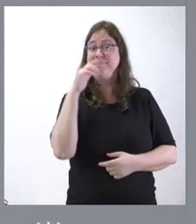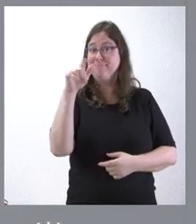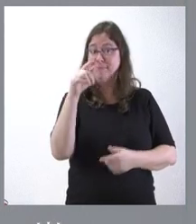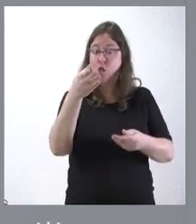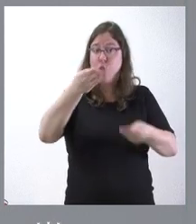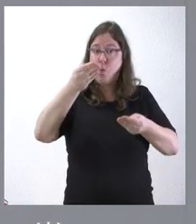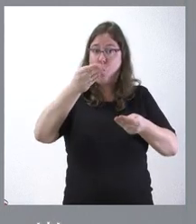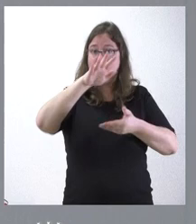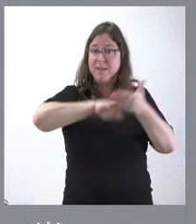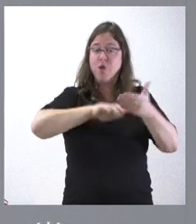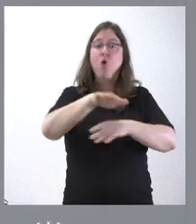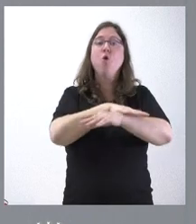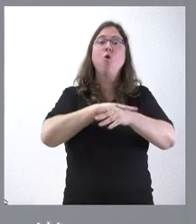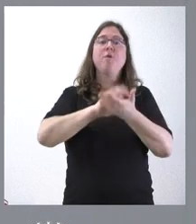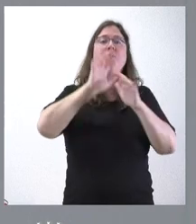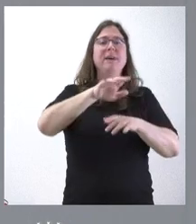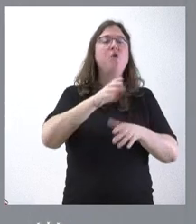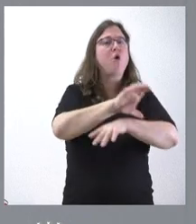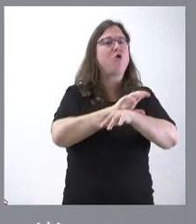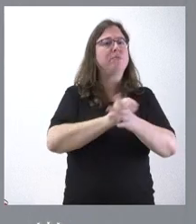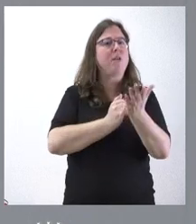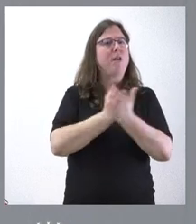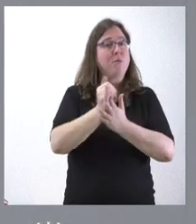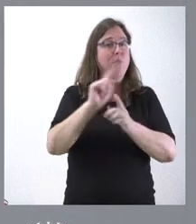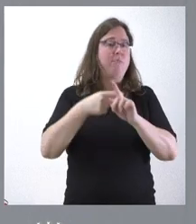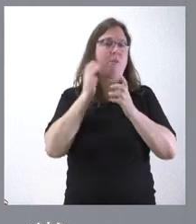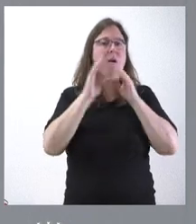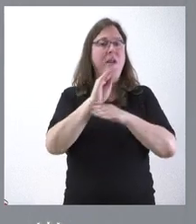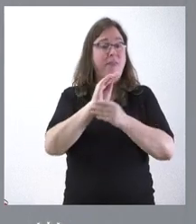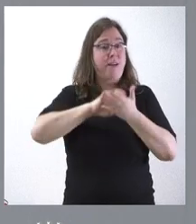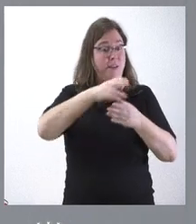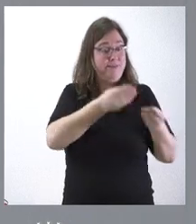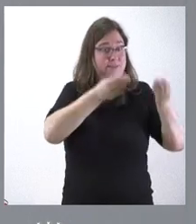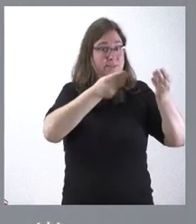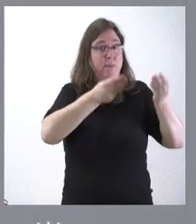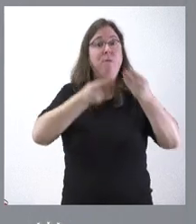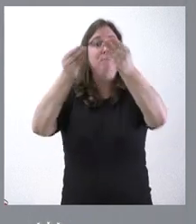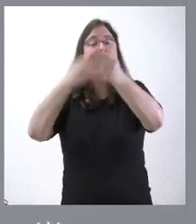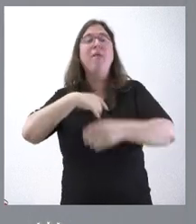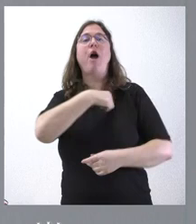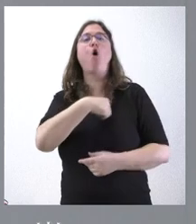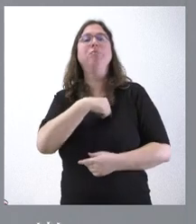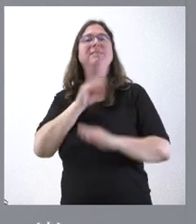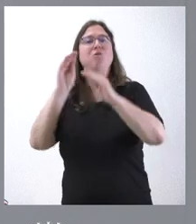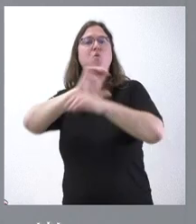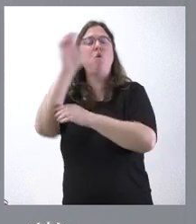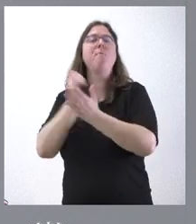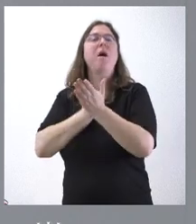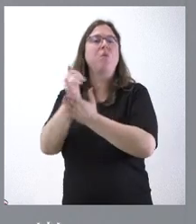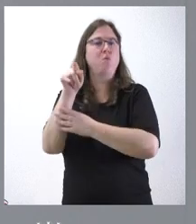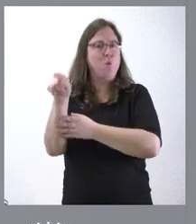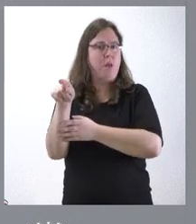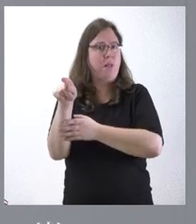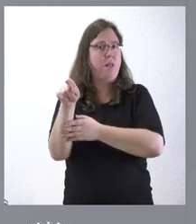vez el gobierno de Castilla de León El consejero de agricultura y ganadería de Castilla de León lo pueda transmitir al comisario europeo de agricultura y